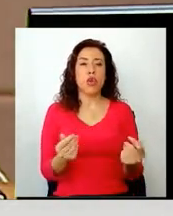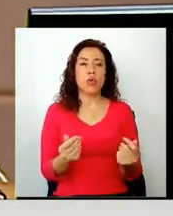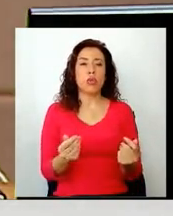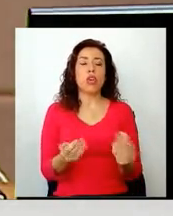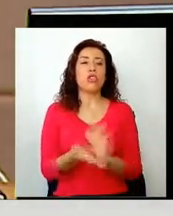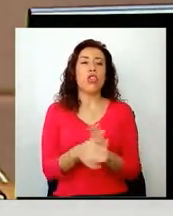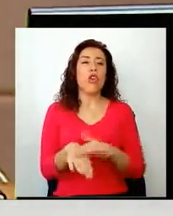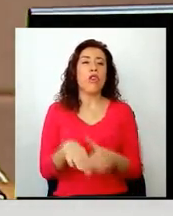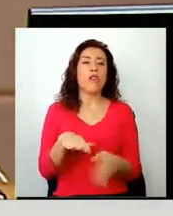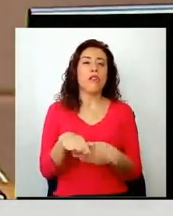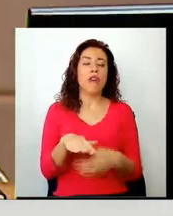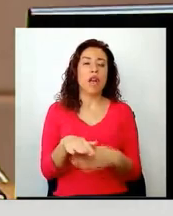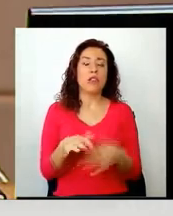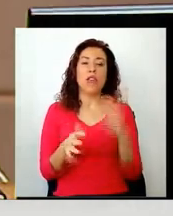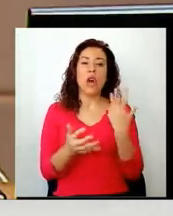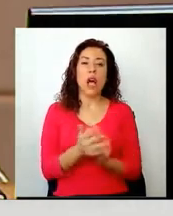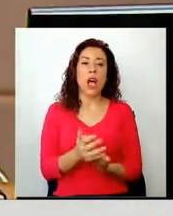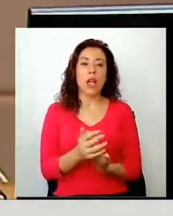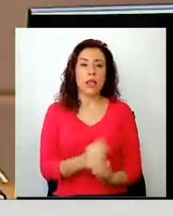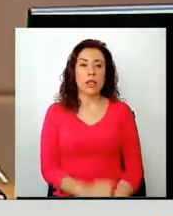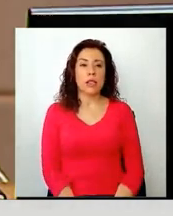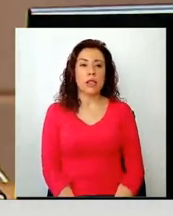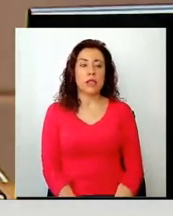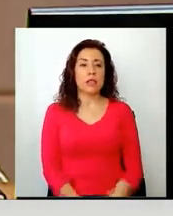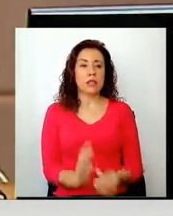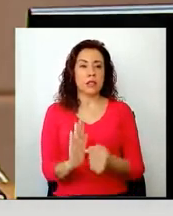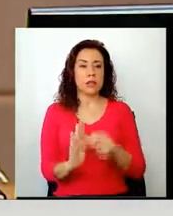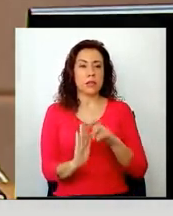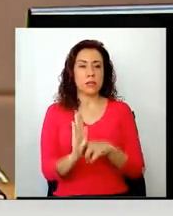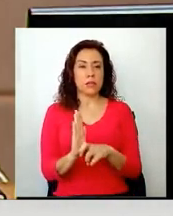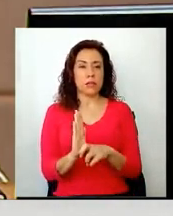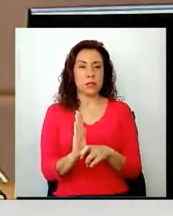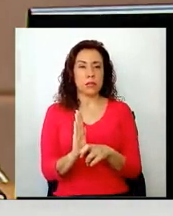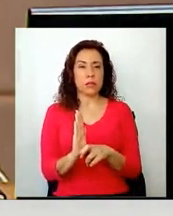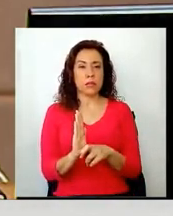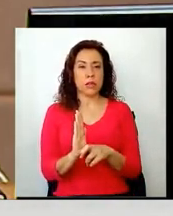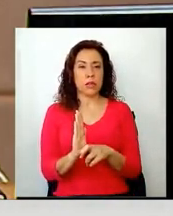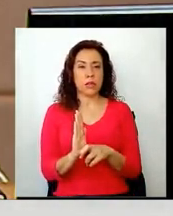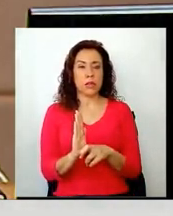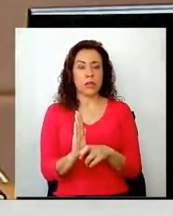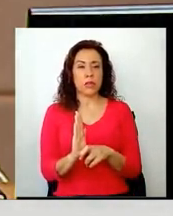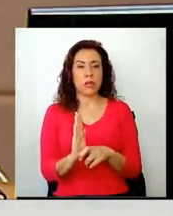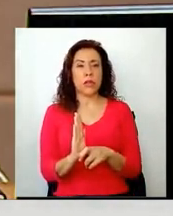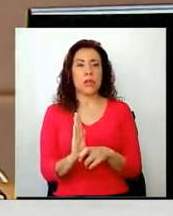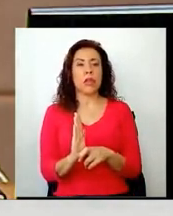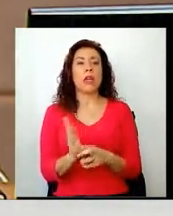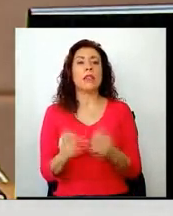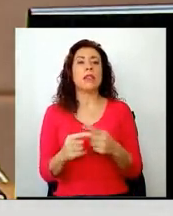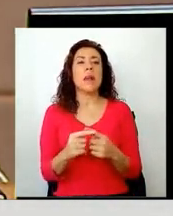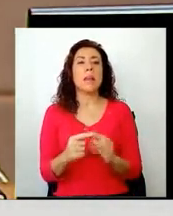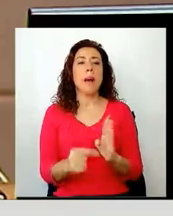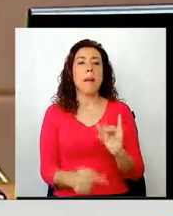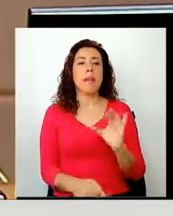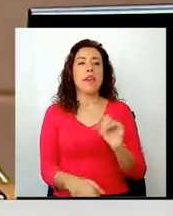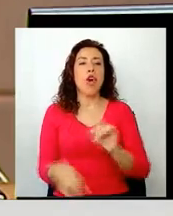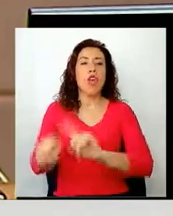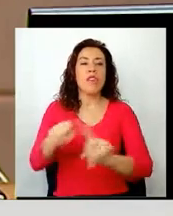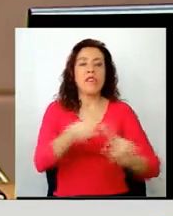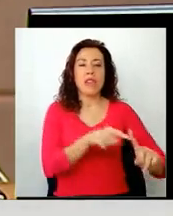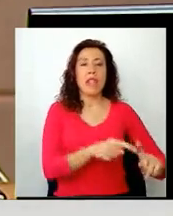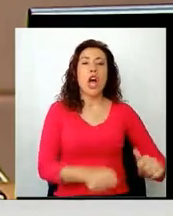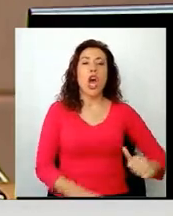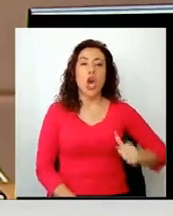quedaron en este proyecto que crea el servicio de la biodiversidad y que cumpla efectivamente